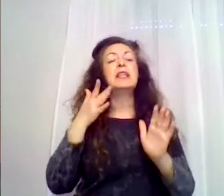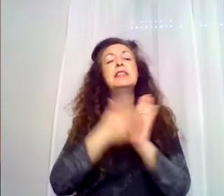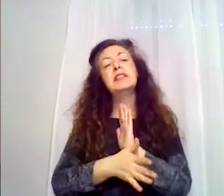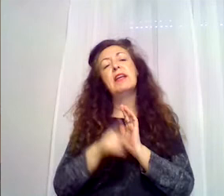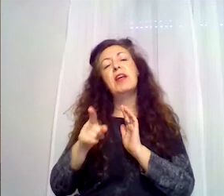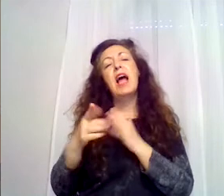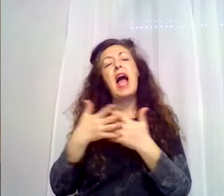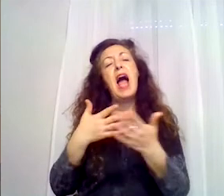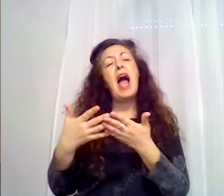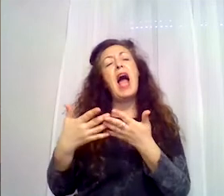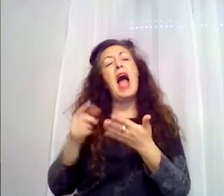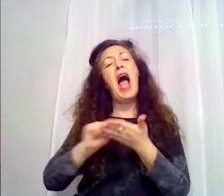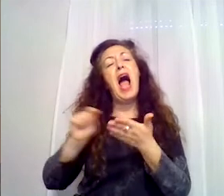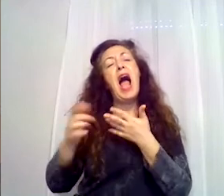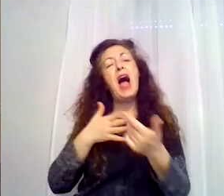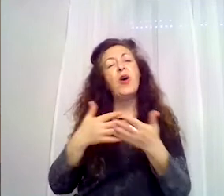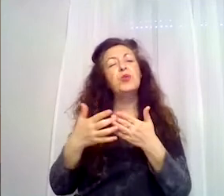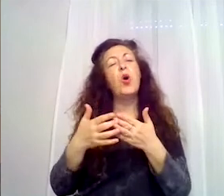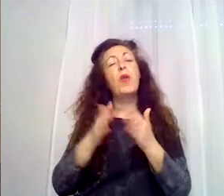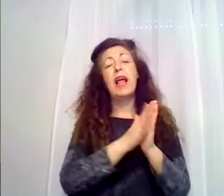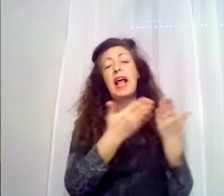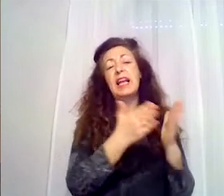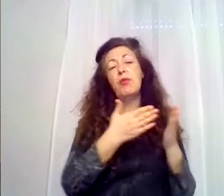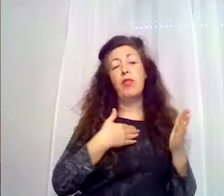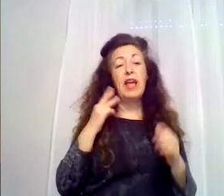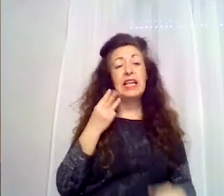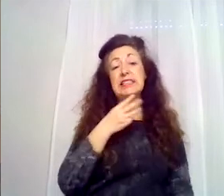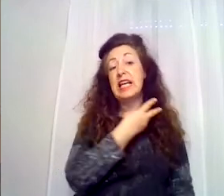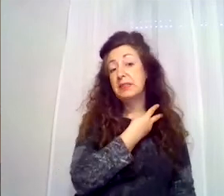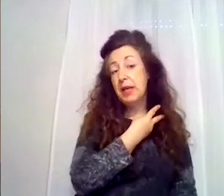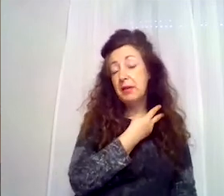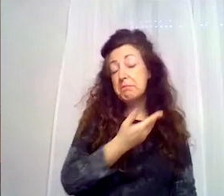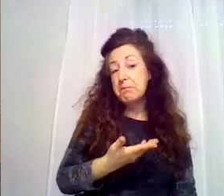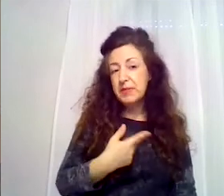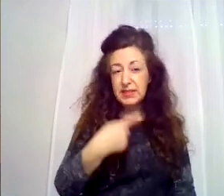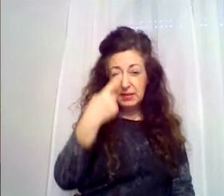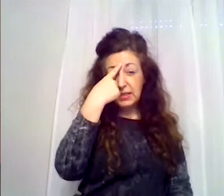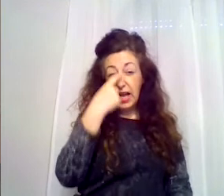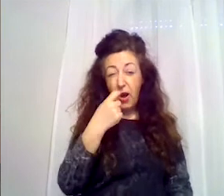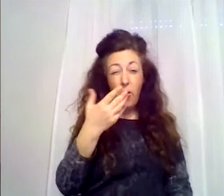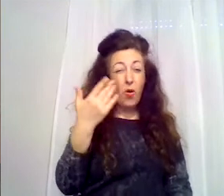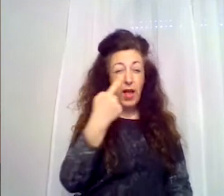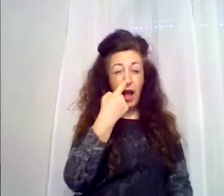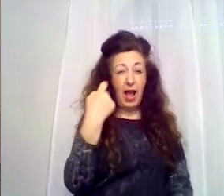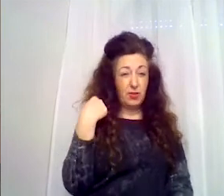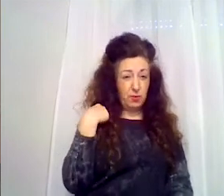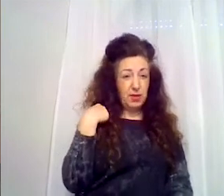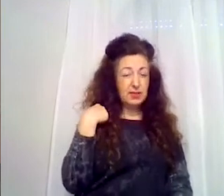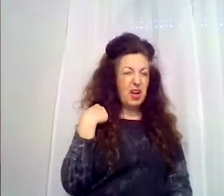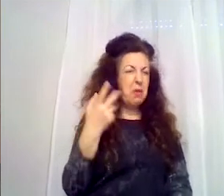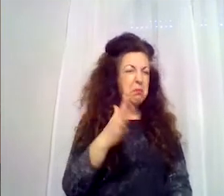agente secreto, ¿no? Esta es la verdadera firma de Christopher Marlowe abajo, y arriba el nombre